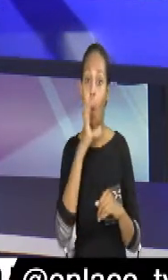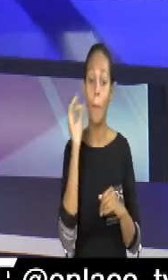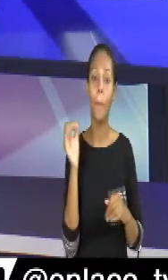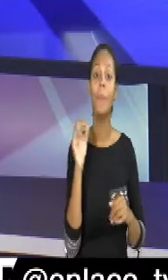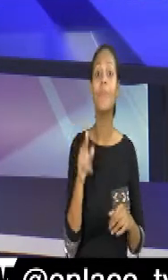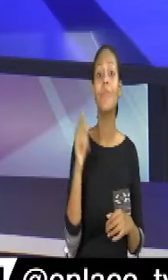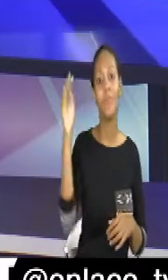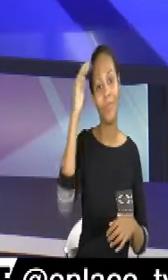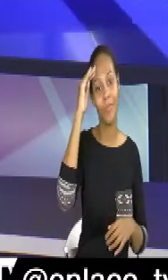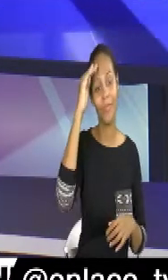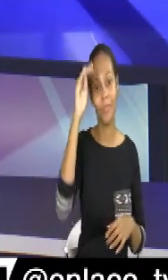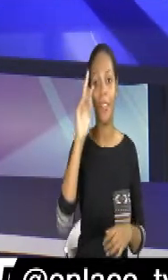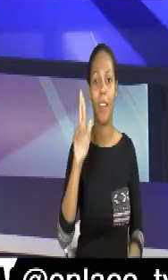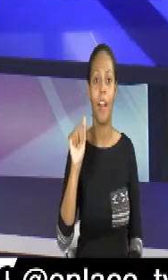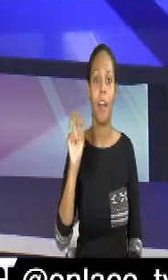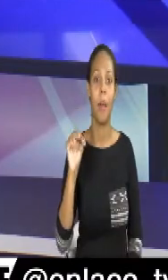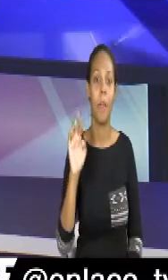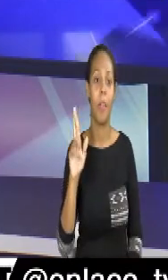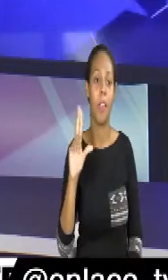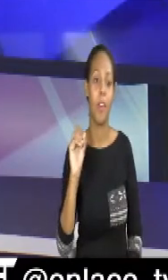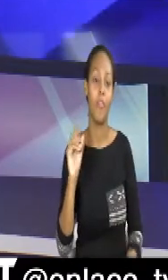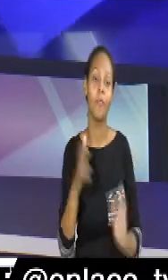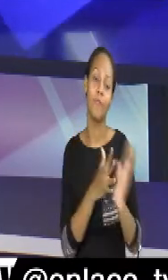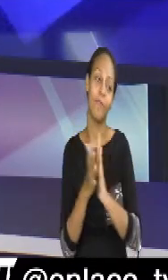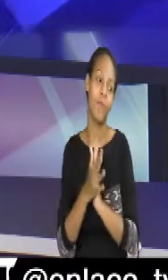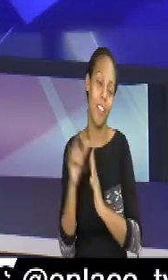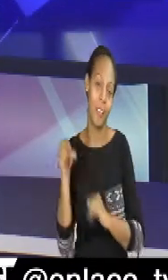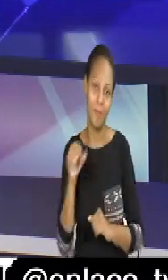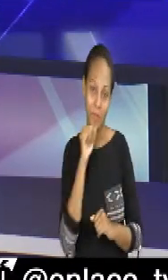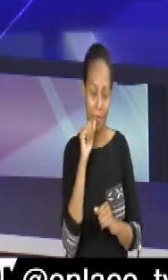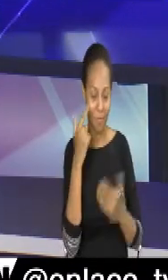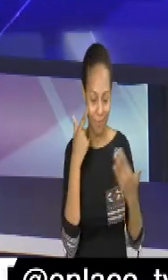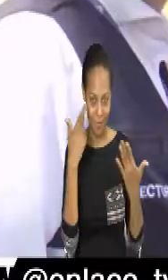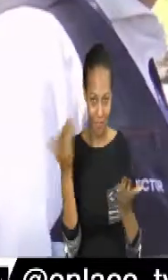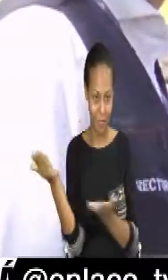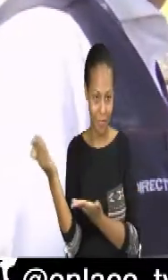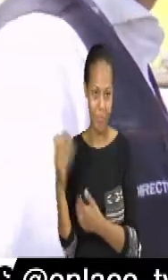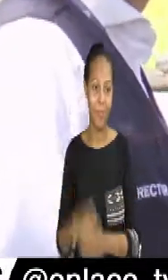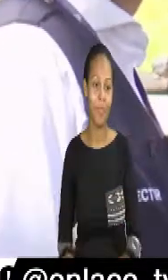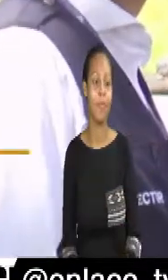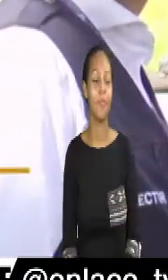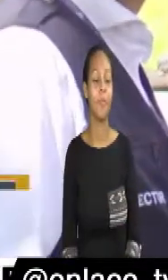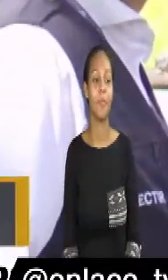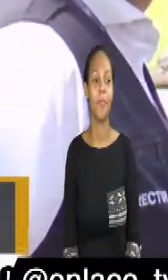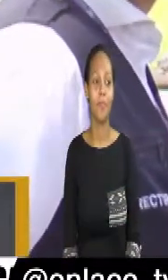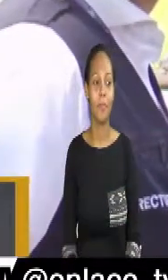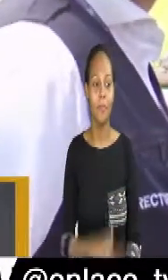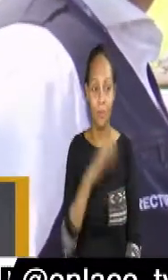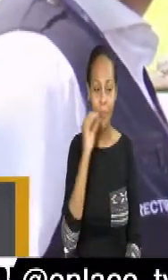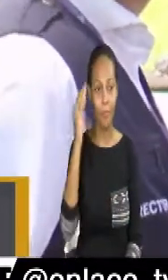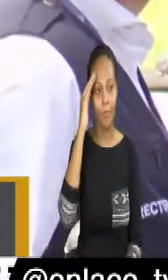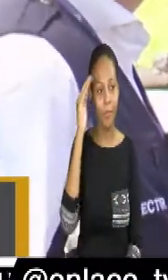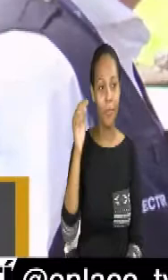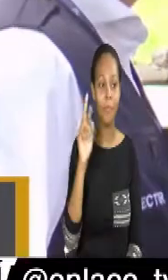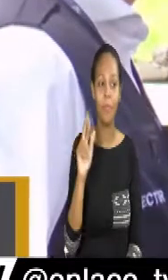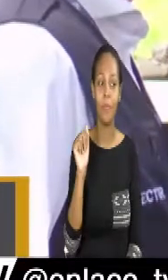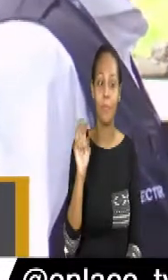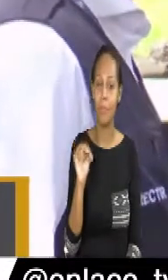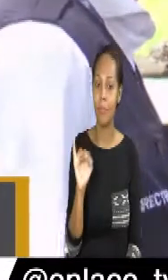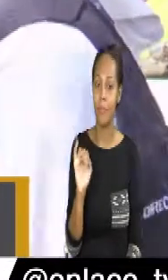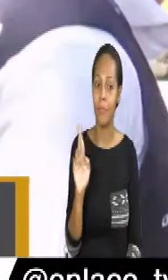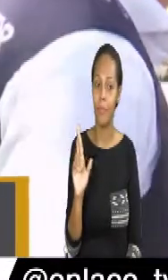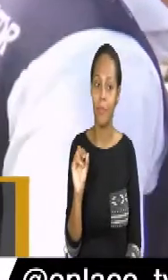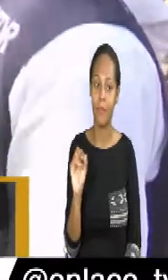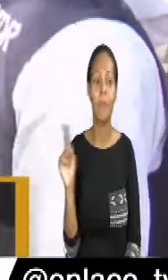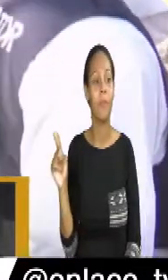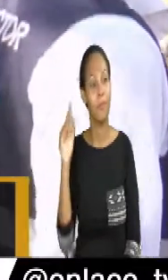envió su mensaje a la ciudadanía de Barranca Bermeja a su paso por el puerto petrolero. El general Ramiro Castrillón Lara, director de la Policía de